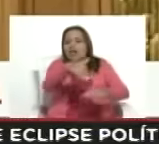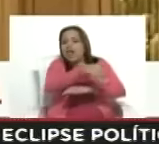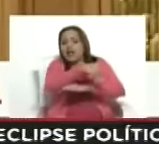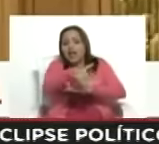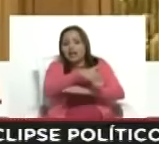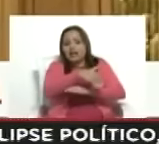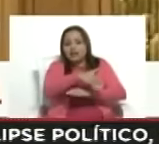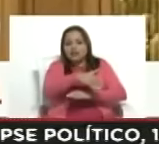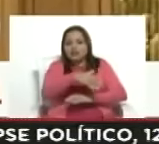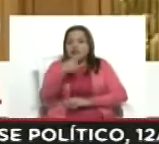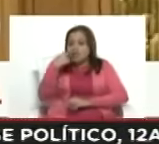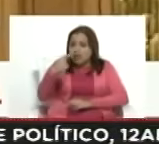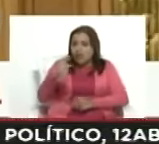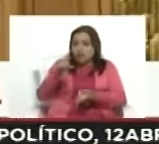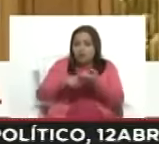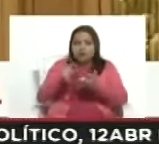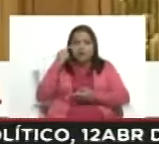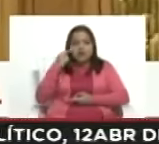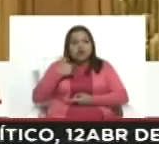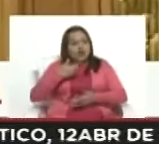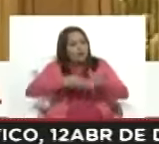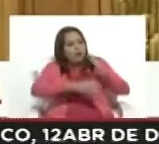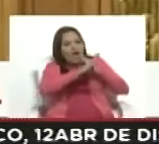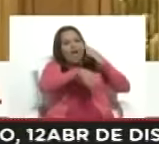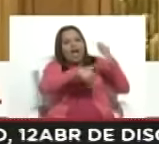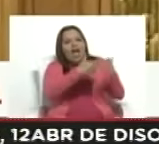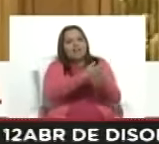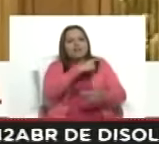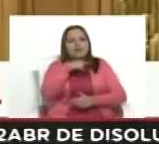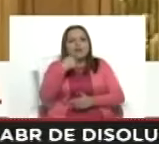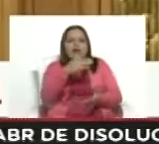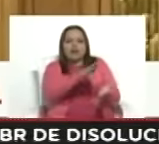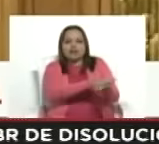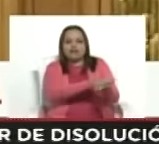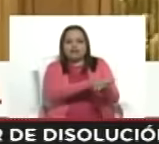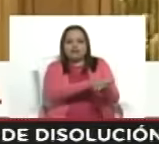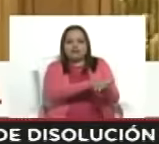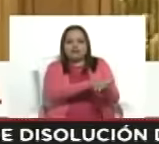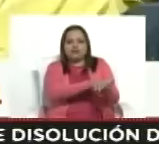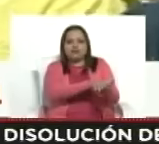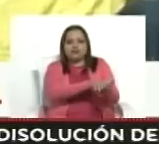le dijo, me dijo la señora Elena, estaré en la calle hasta que muera.